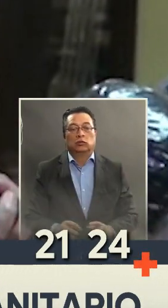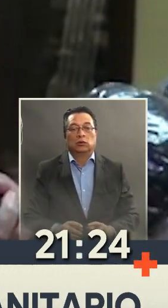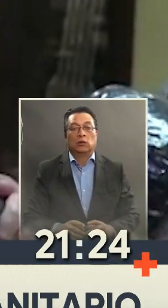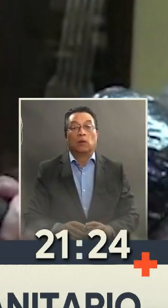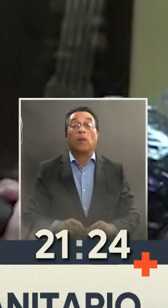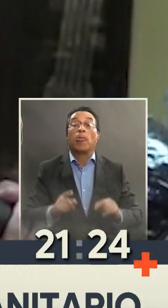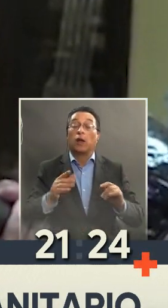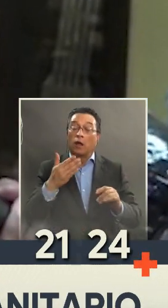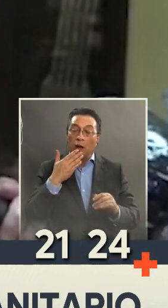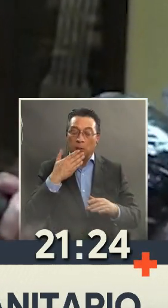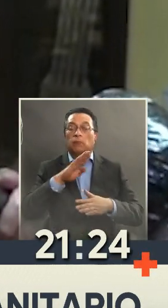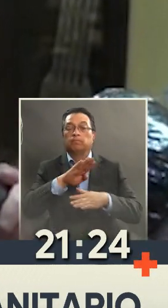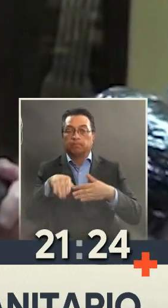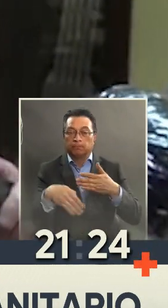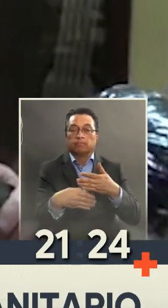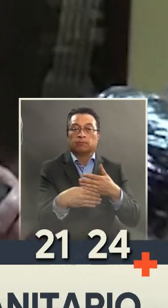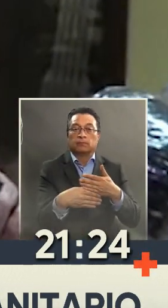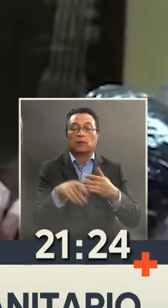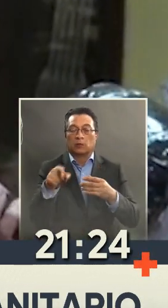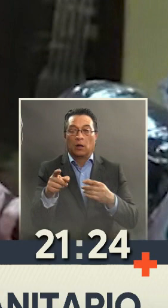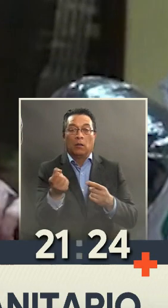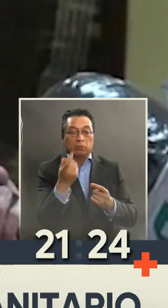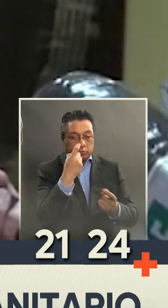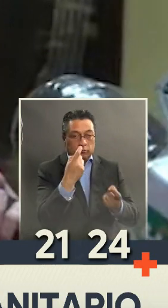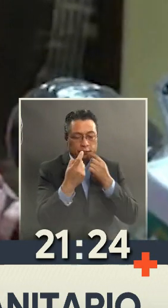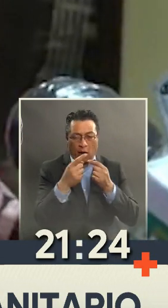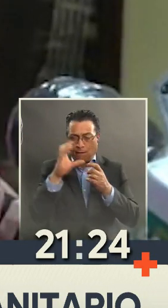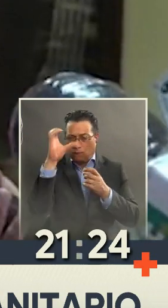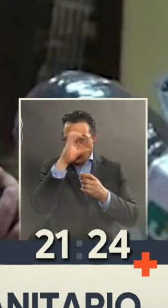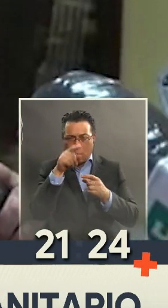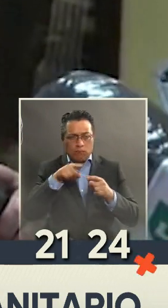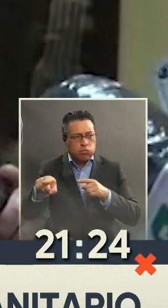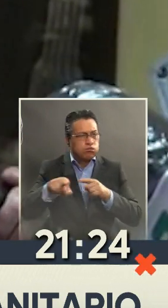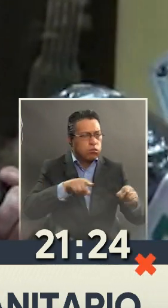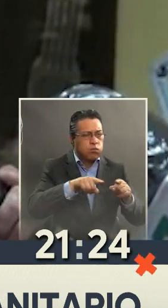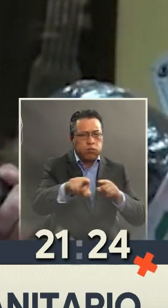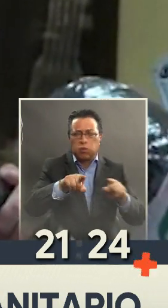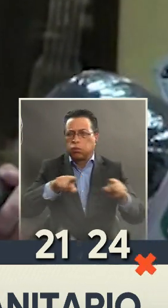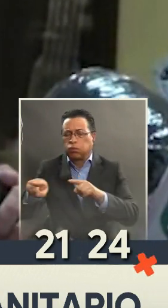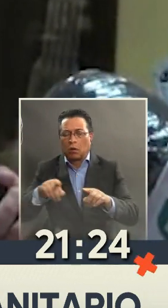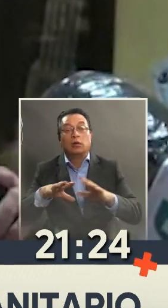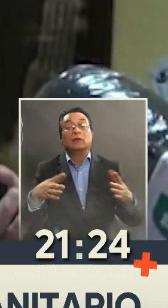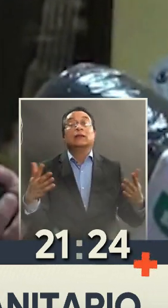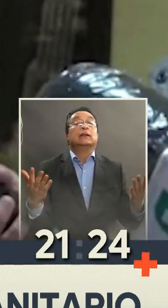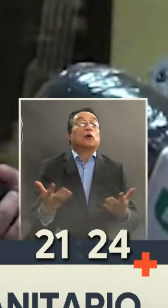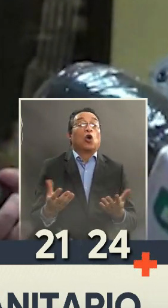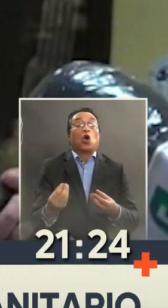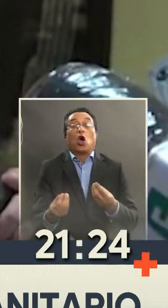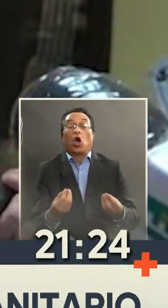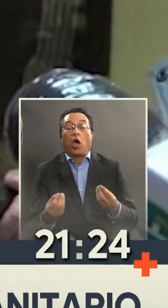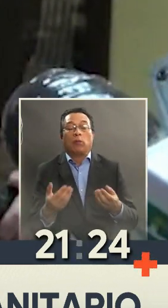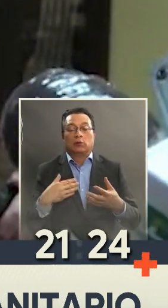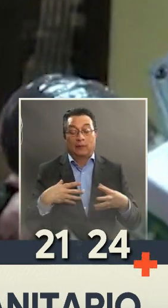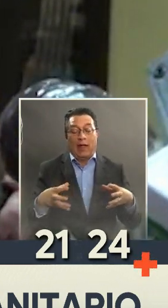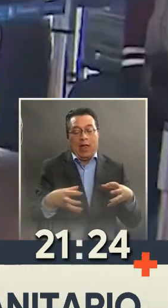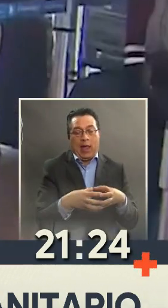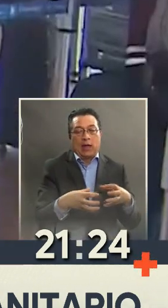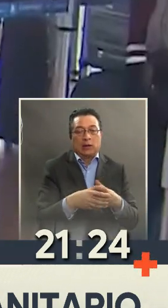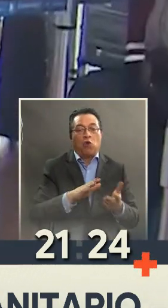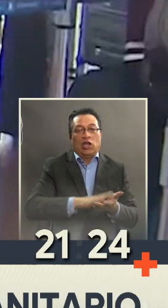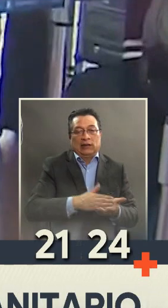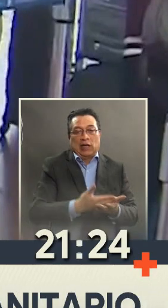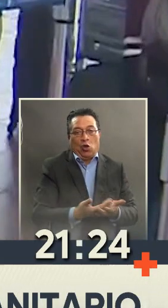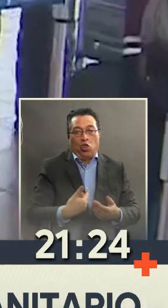ha reforzado también la toma y la búsqueda activa de casos a través de nuestros equipos de salud.